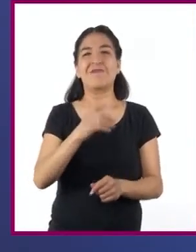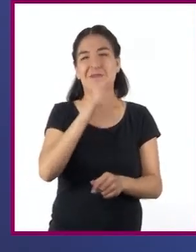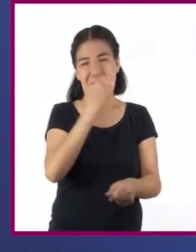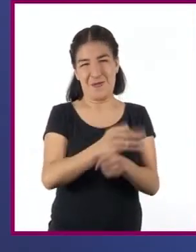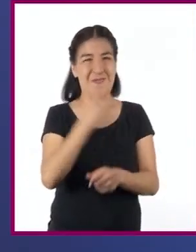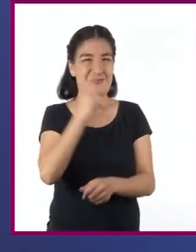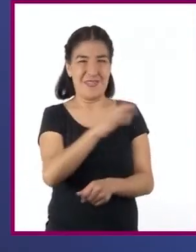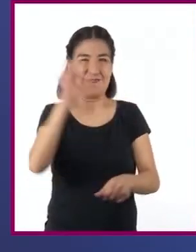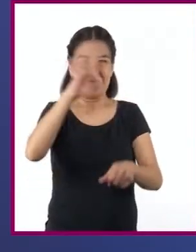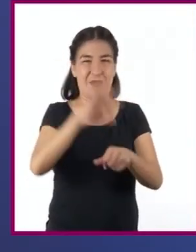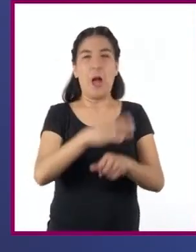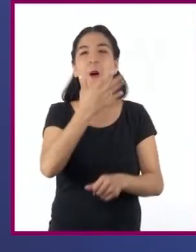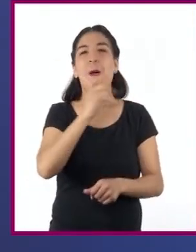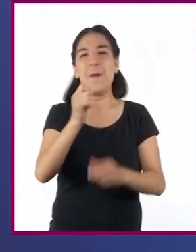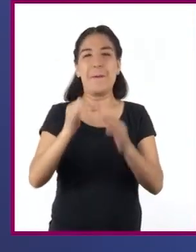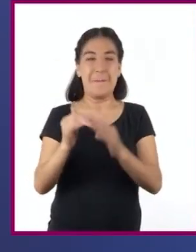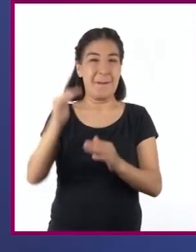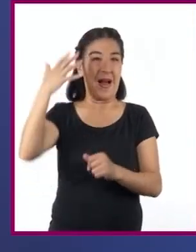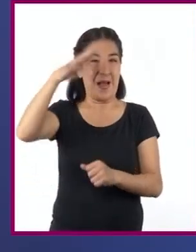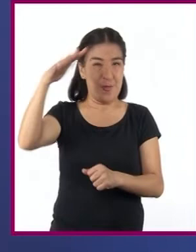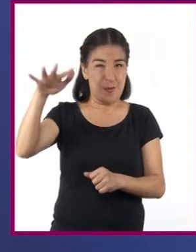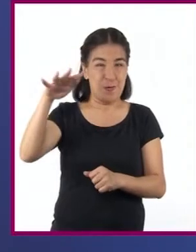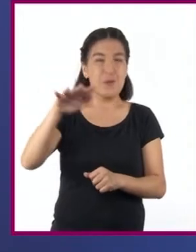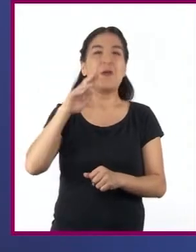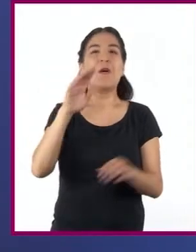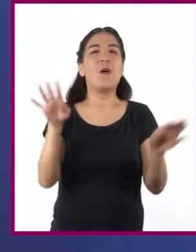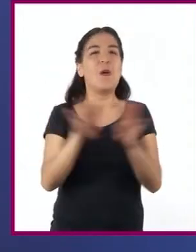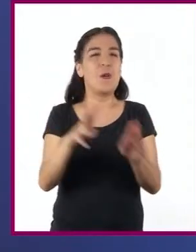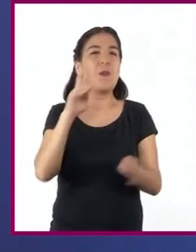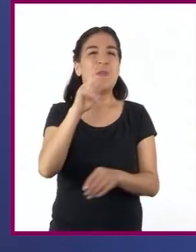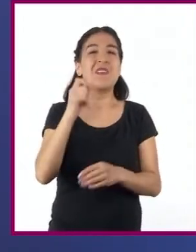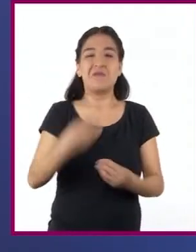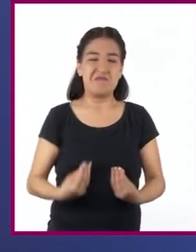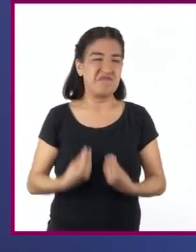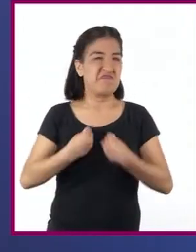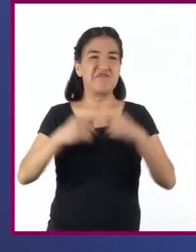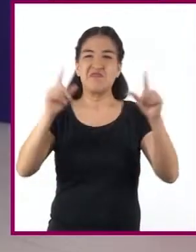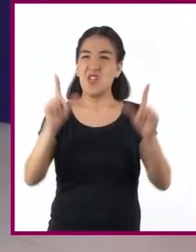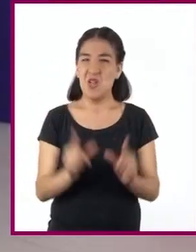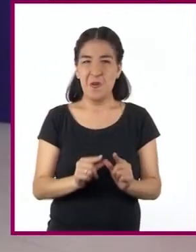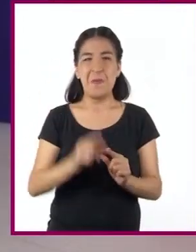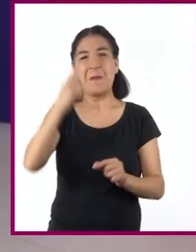esta especie, viven muy poco como para poder cuidar a sus crías.